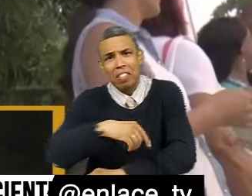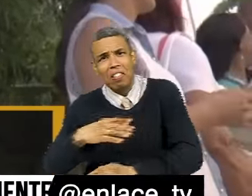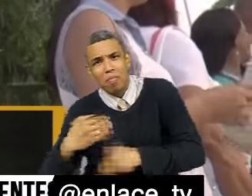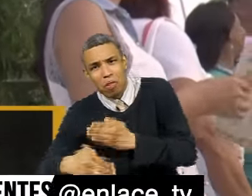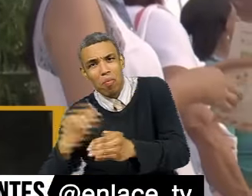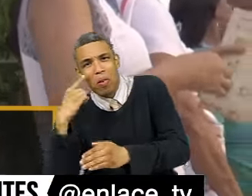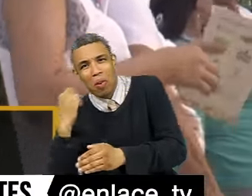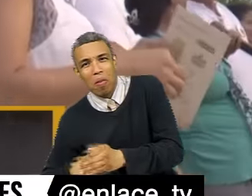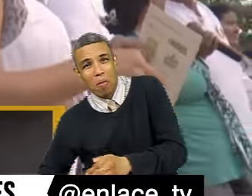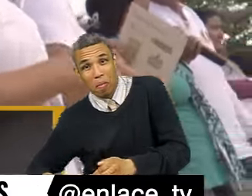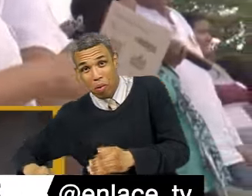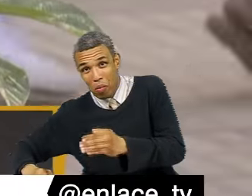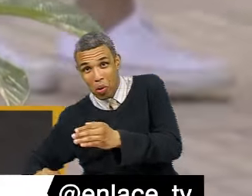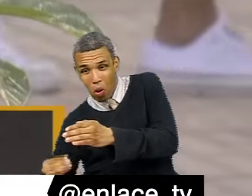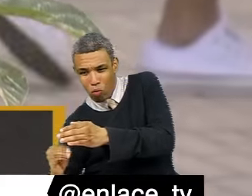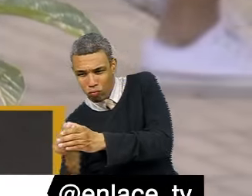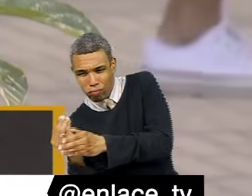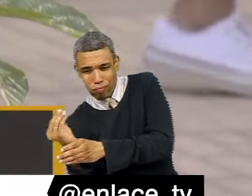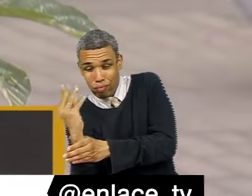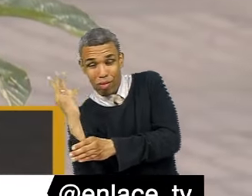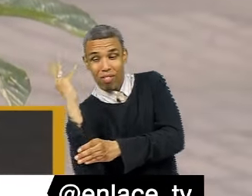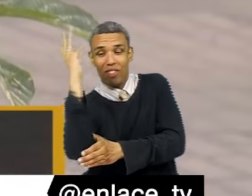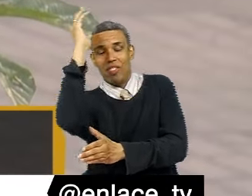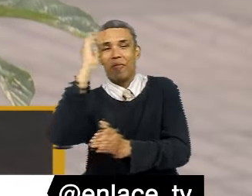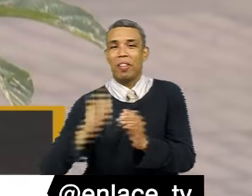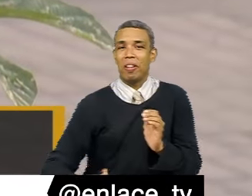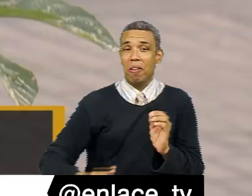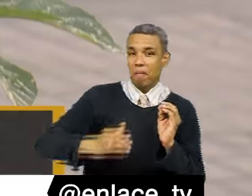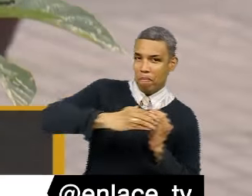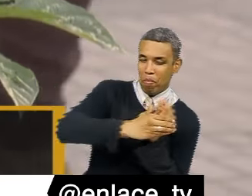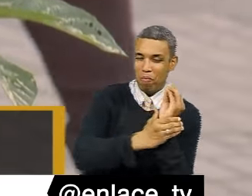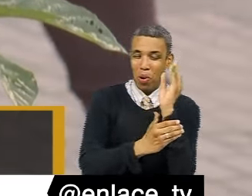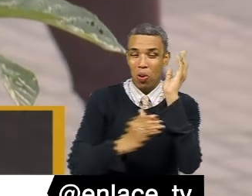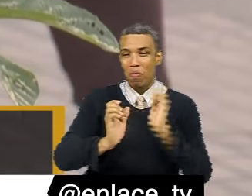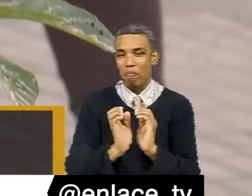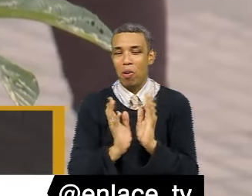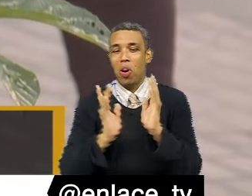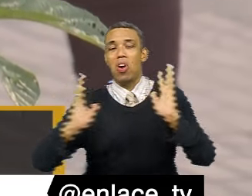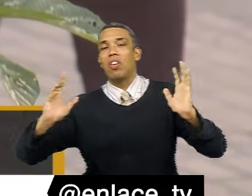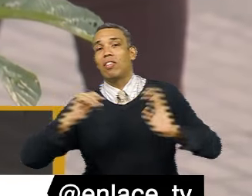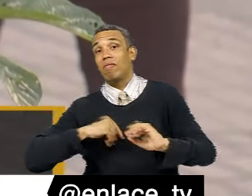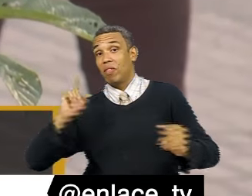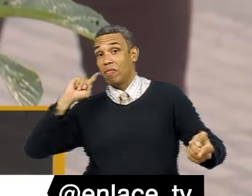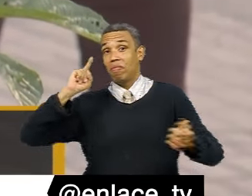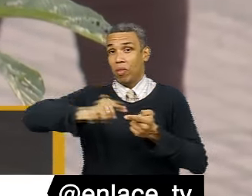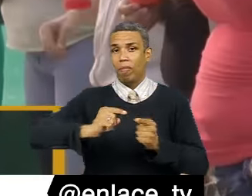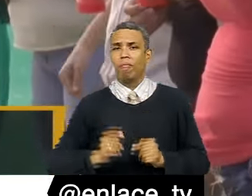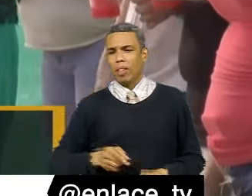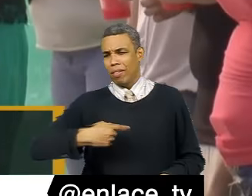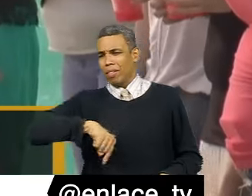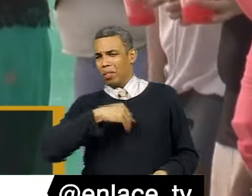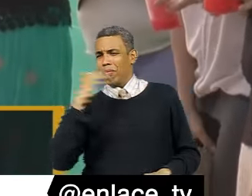y para la memoria del país. Mira, nosotros somos una agencia de cooperación suiza que estamos en Colombia